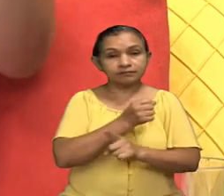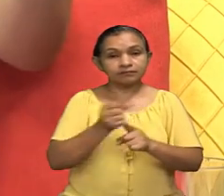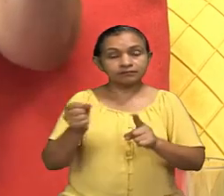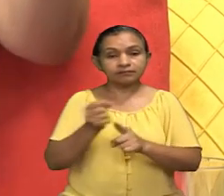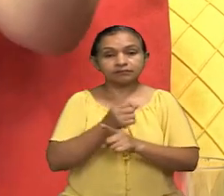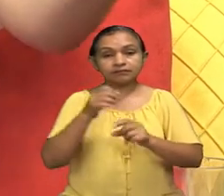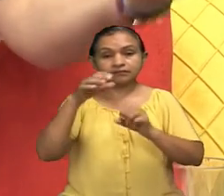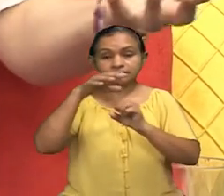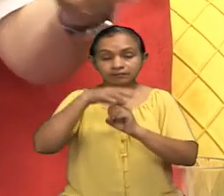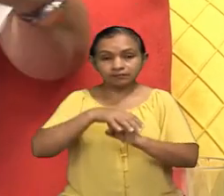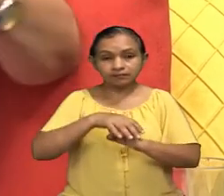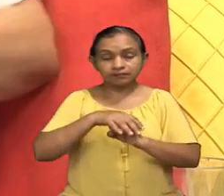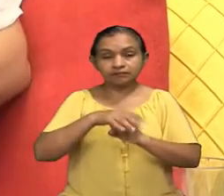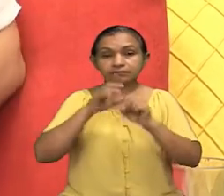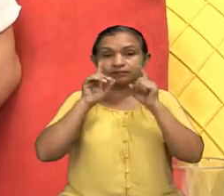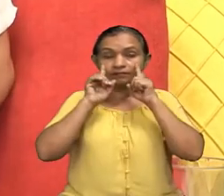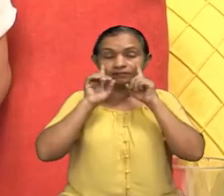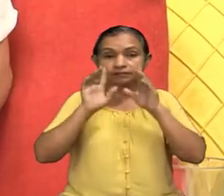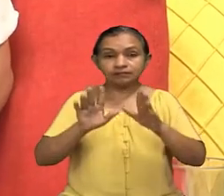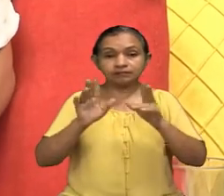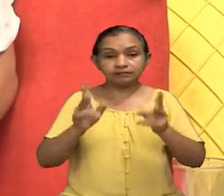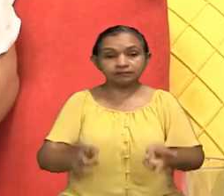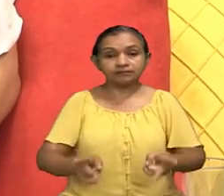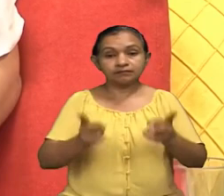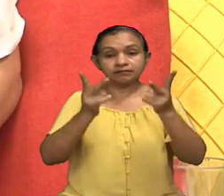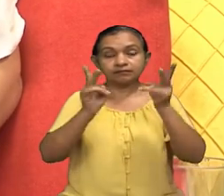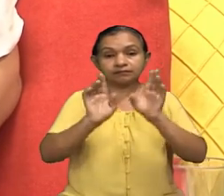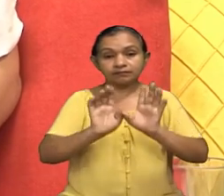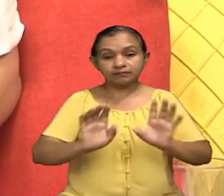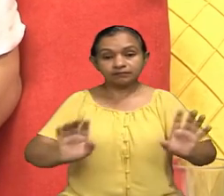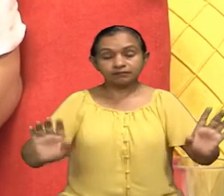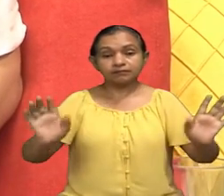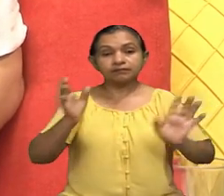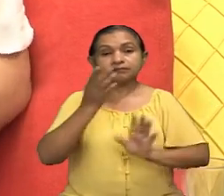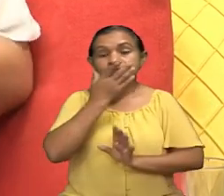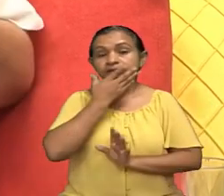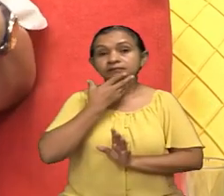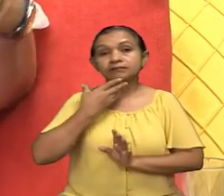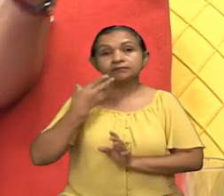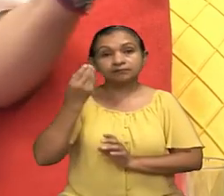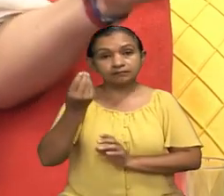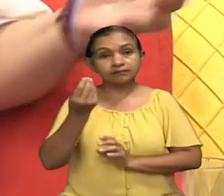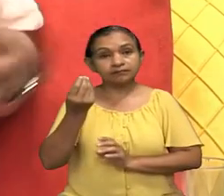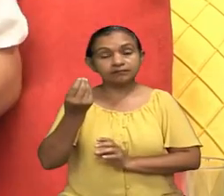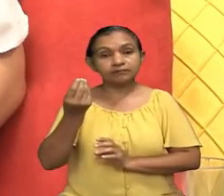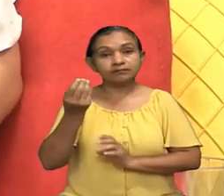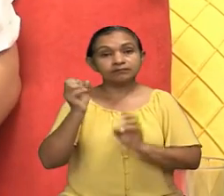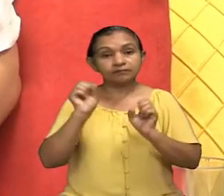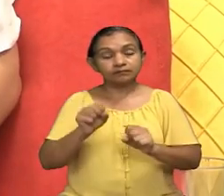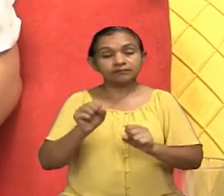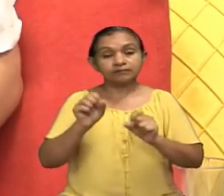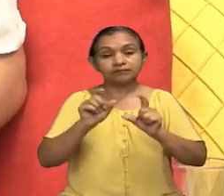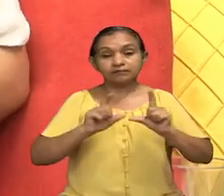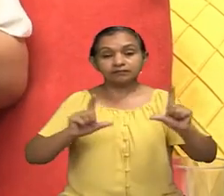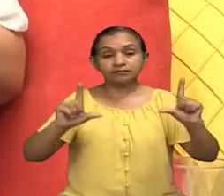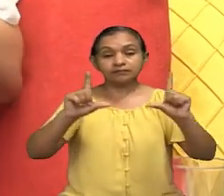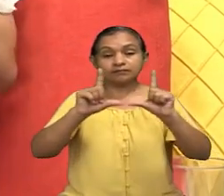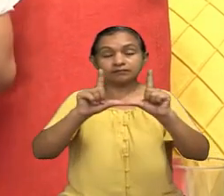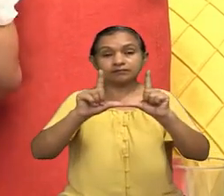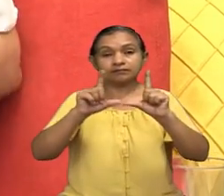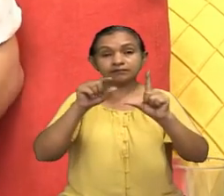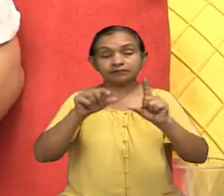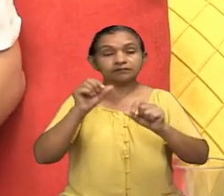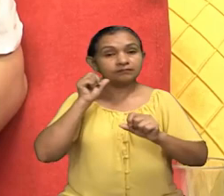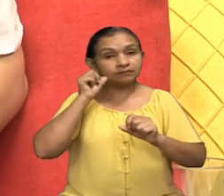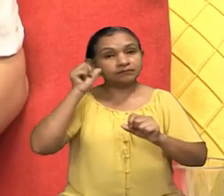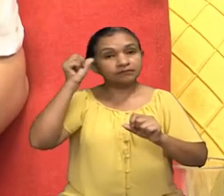las comisiones de cuidado de la vida de los niños, de los adolescentes, incluso en los territorios también estos